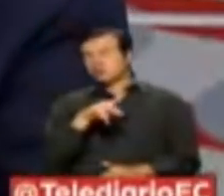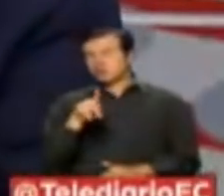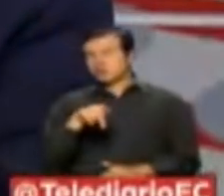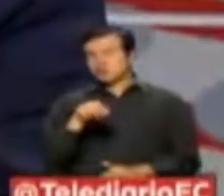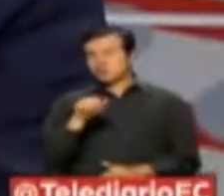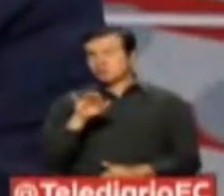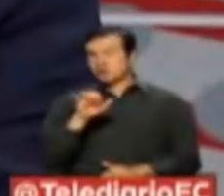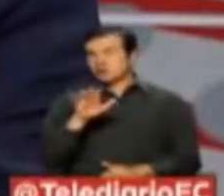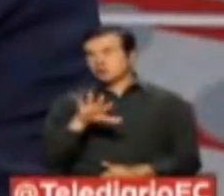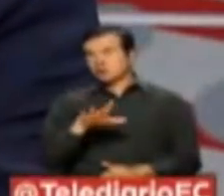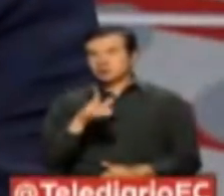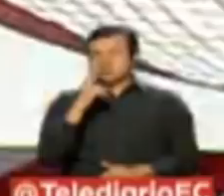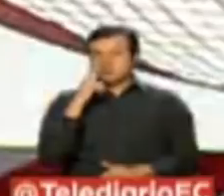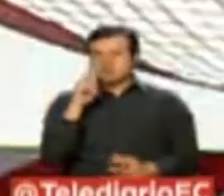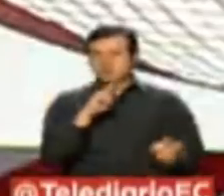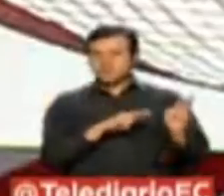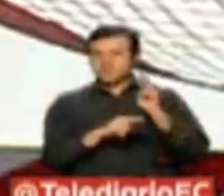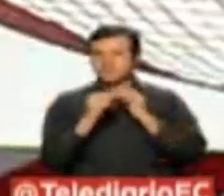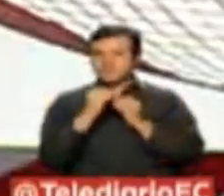estudiando